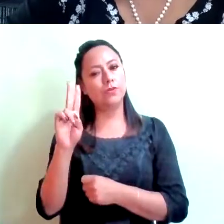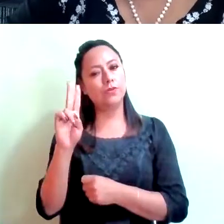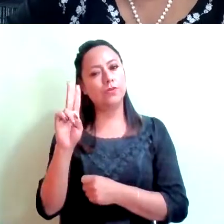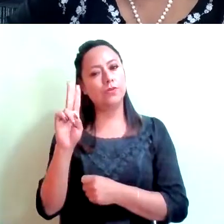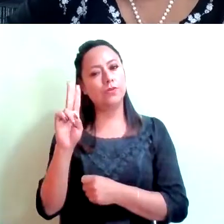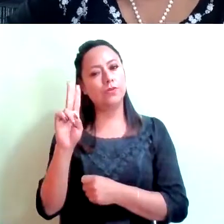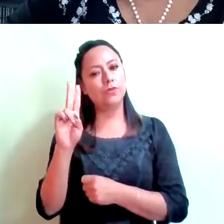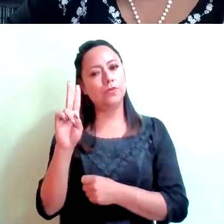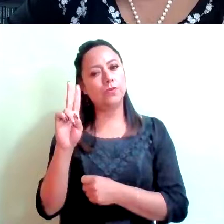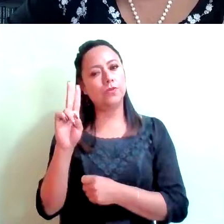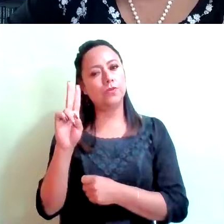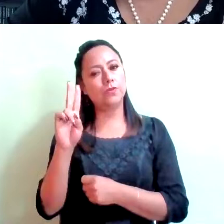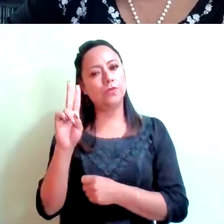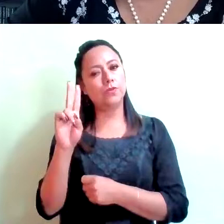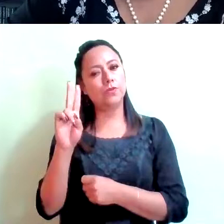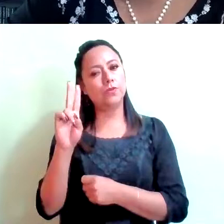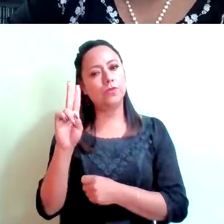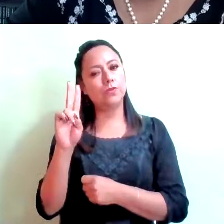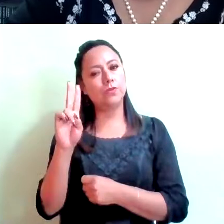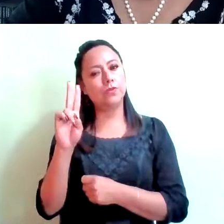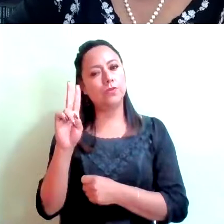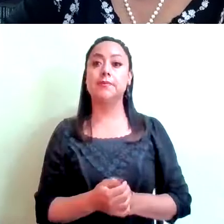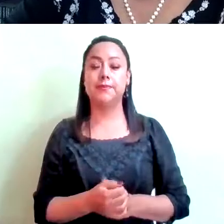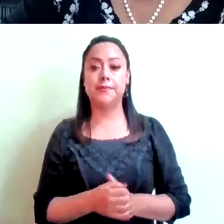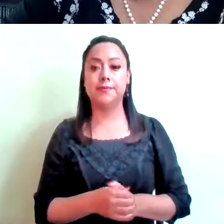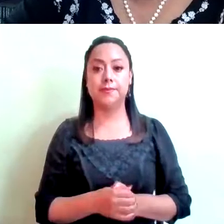consideración efectivamente de las y los diputados.